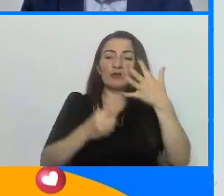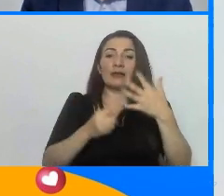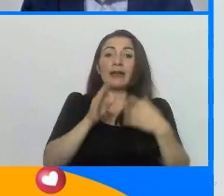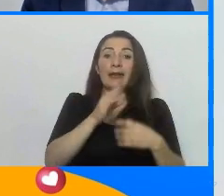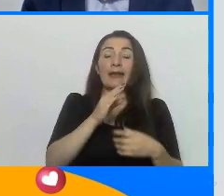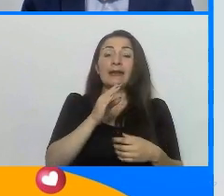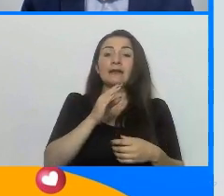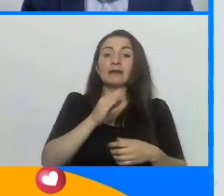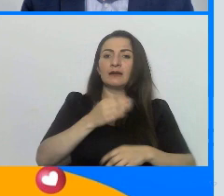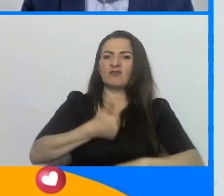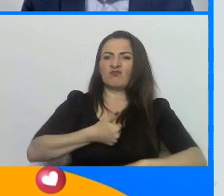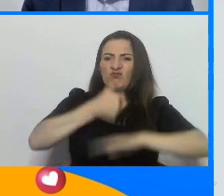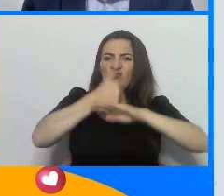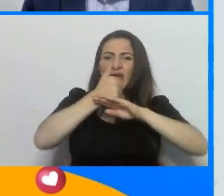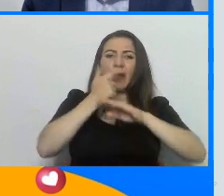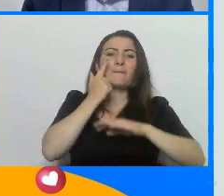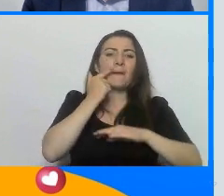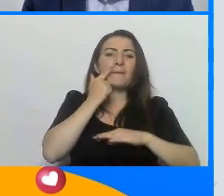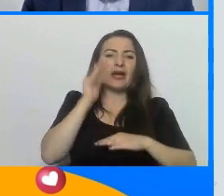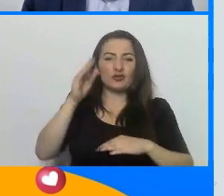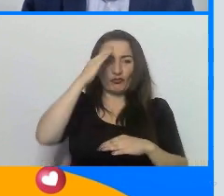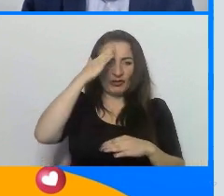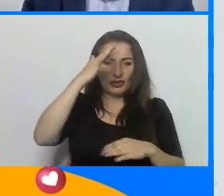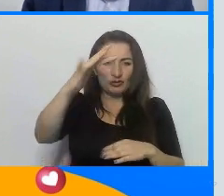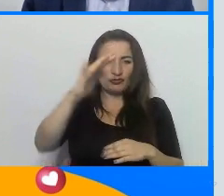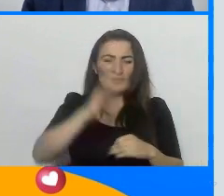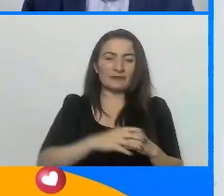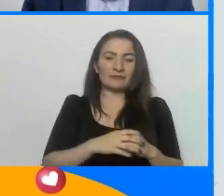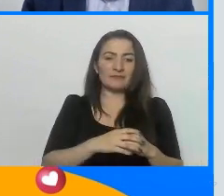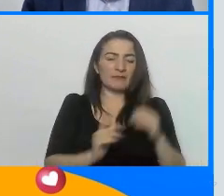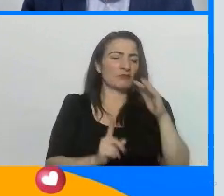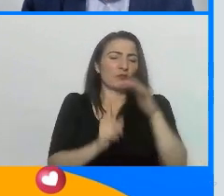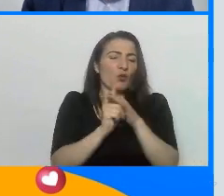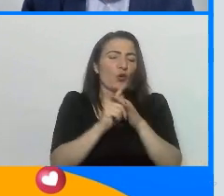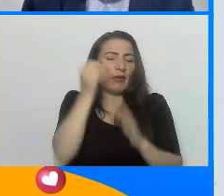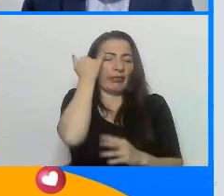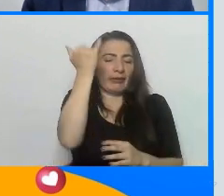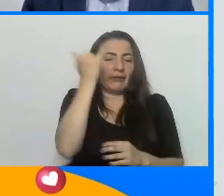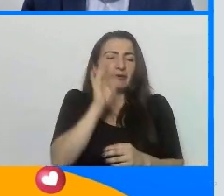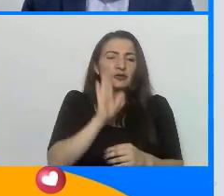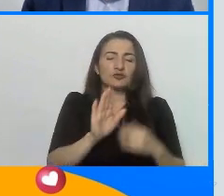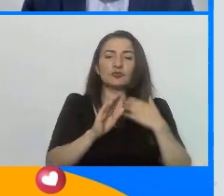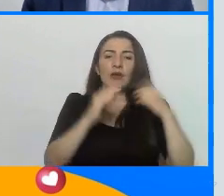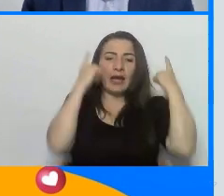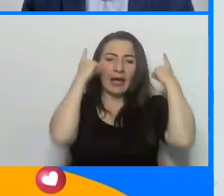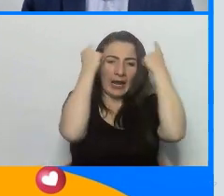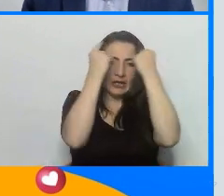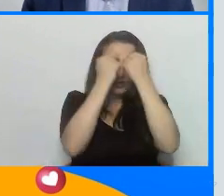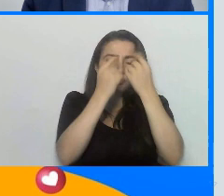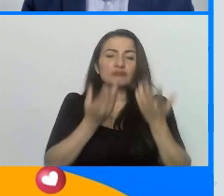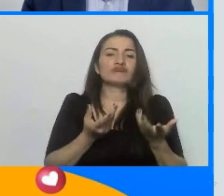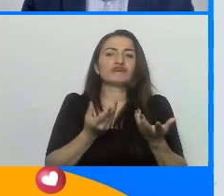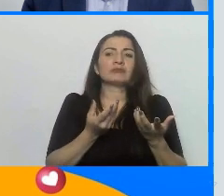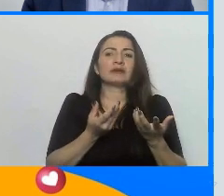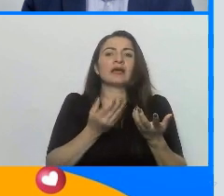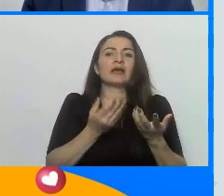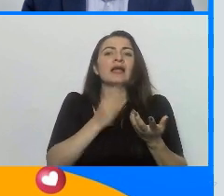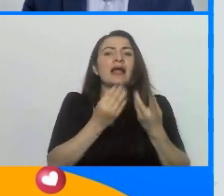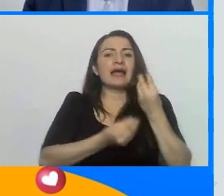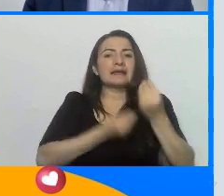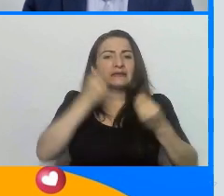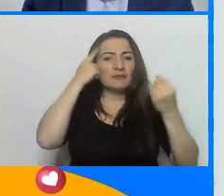padre de la filosofía, ¿sí? Pues una persona que se